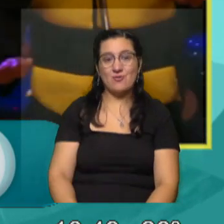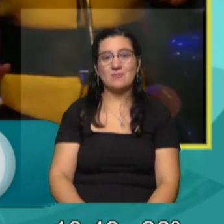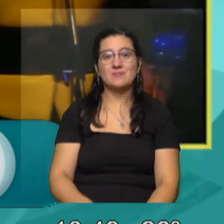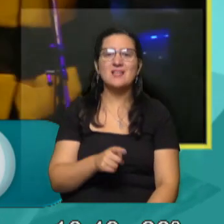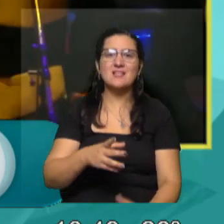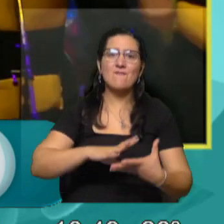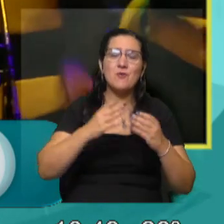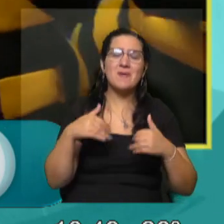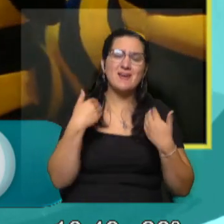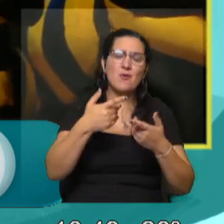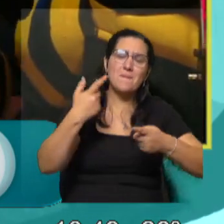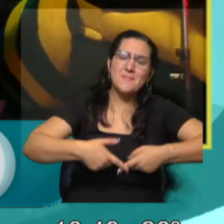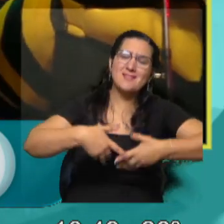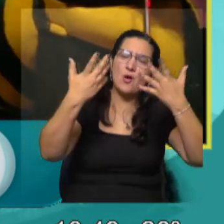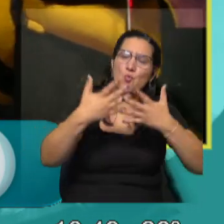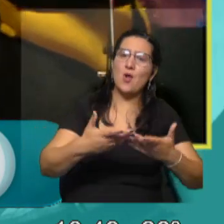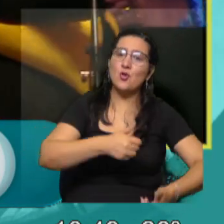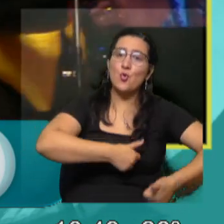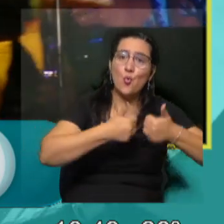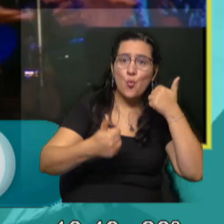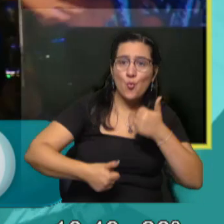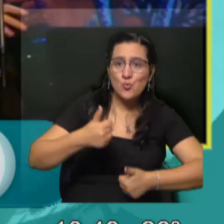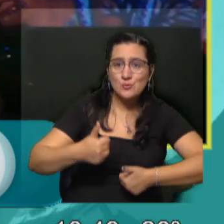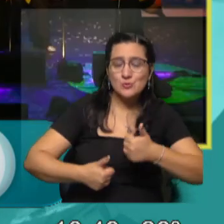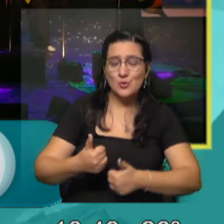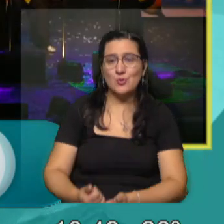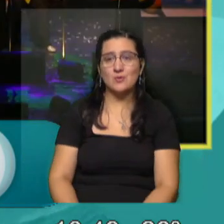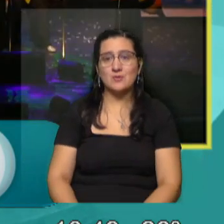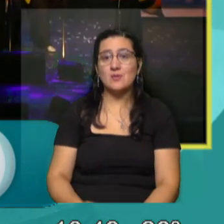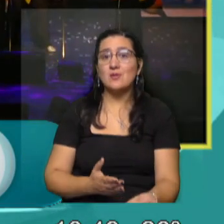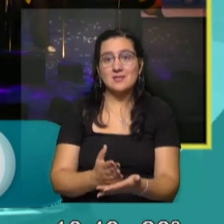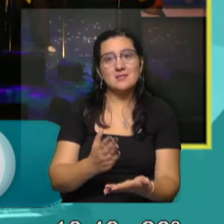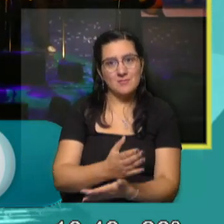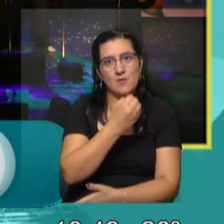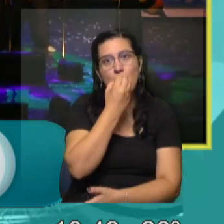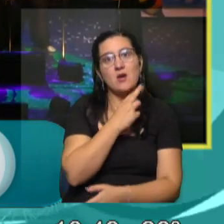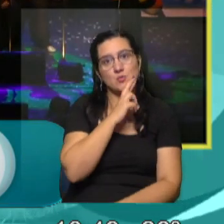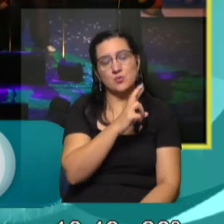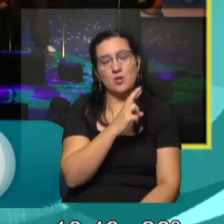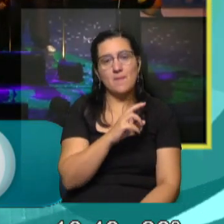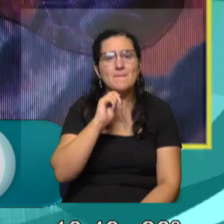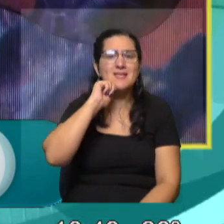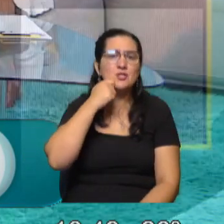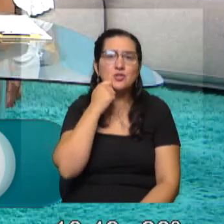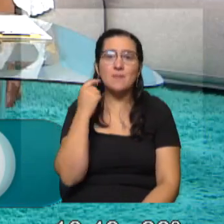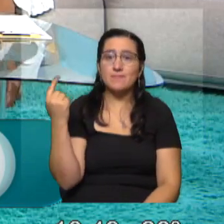forma, ¿no? Para regalar un espectáculo al concurso, como lo han dado en los tablados, en donde siempre tiene muy buen resultado. Preciosas las puntas.